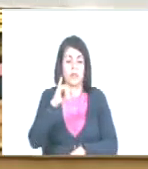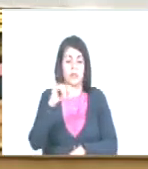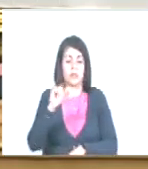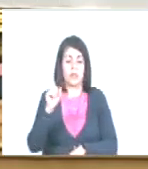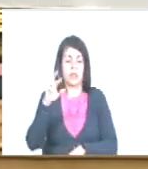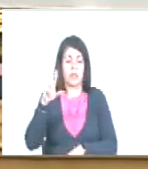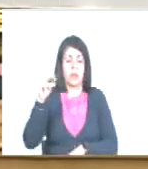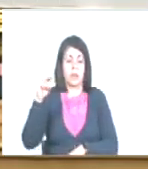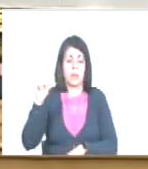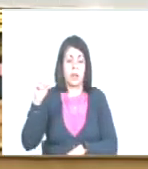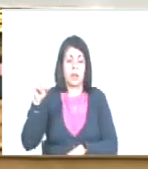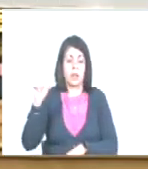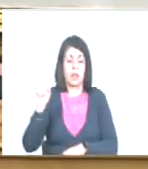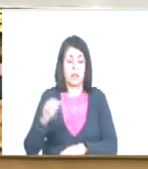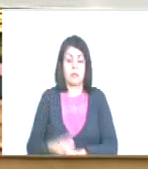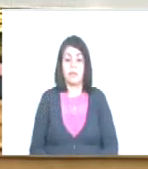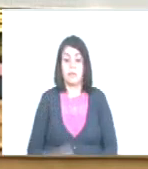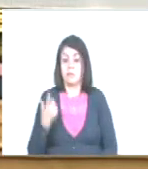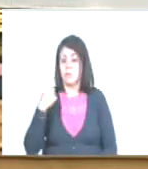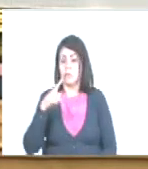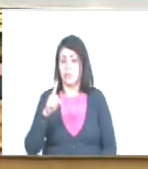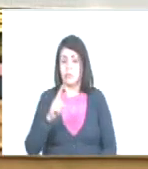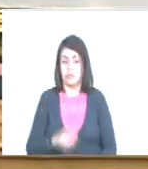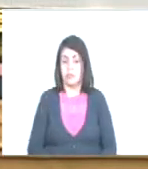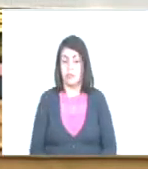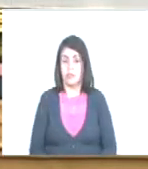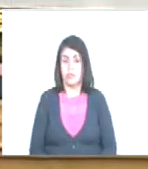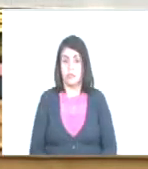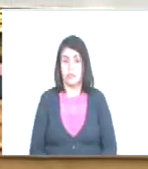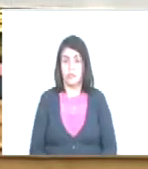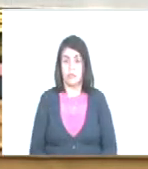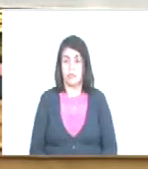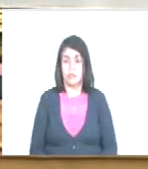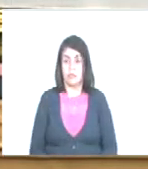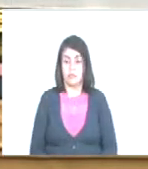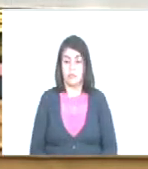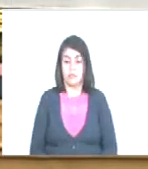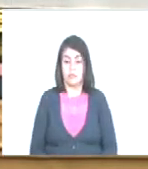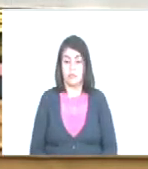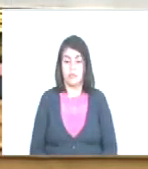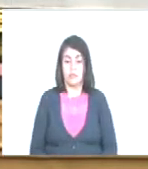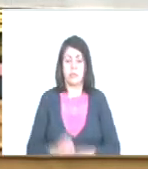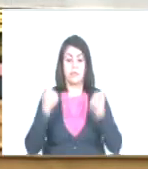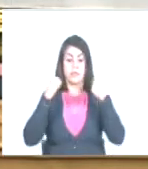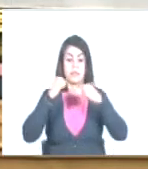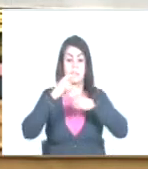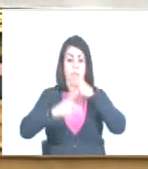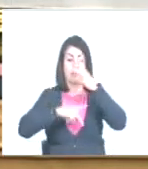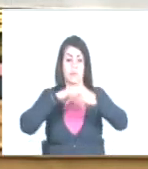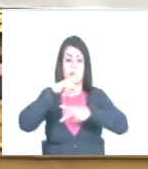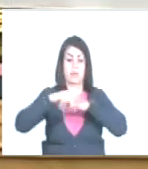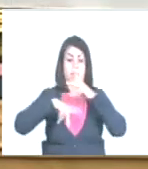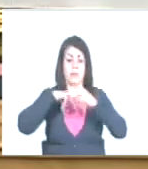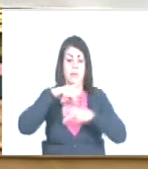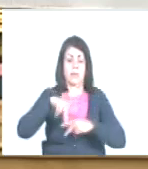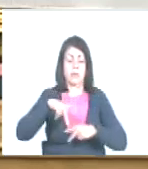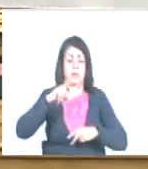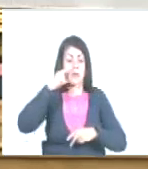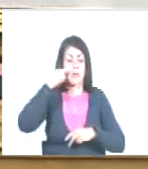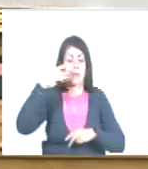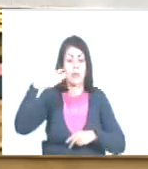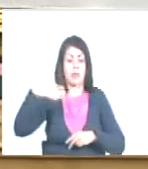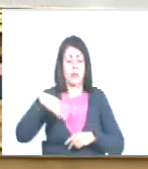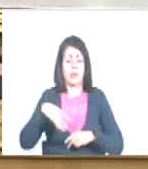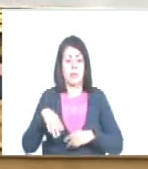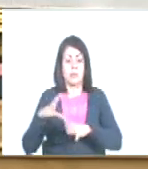avenida Bolívar. Hubiera, en la práctica política común